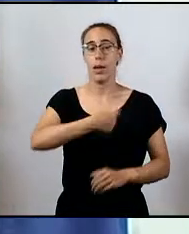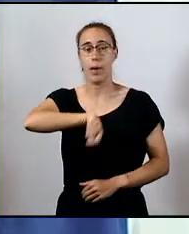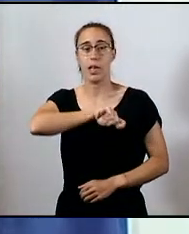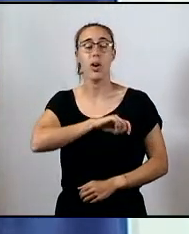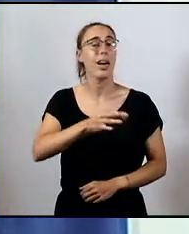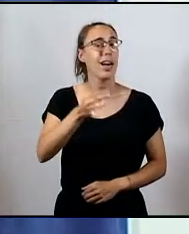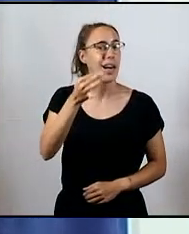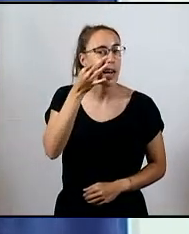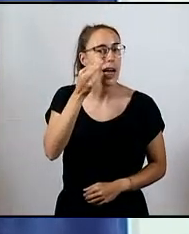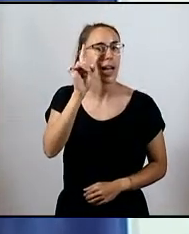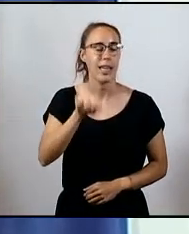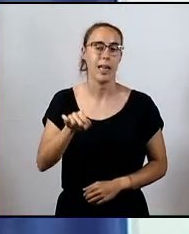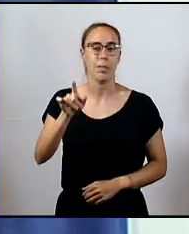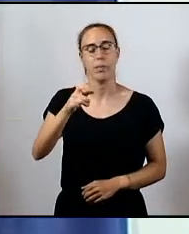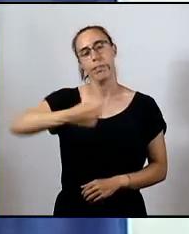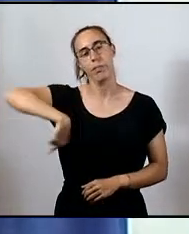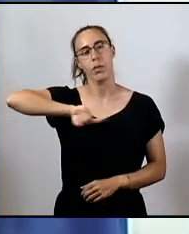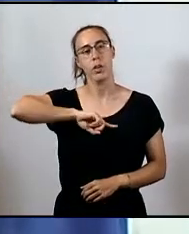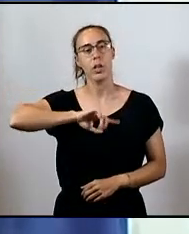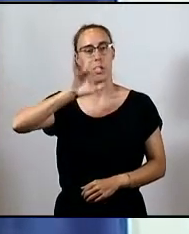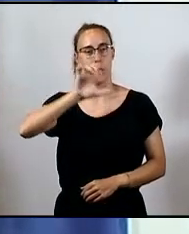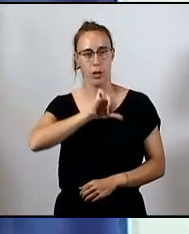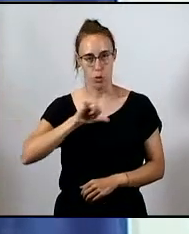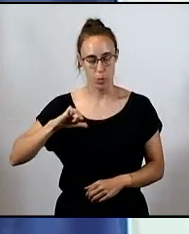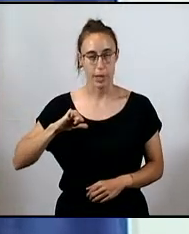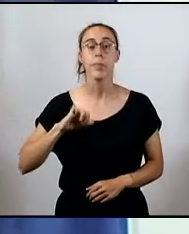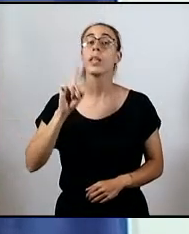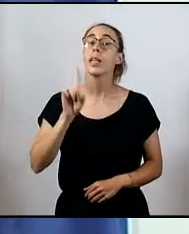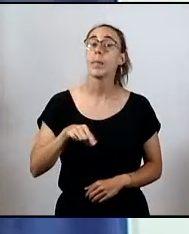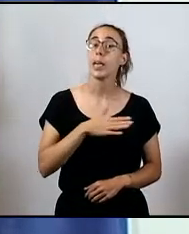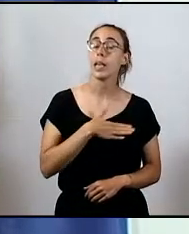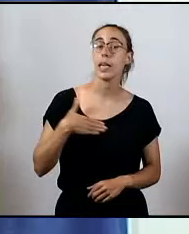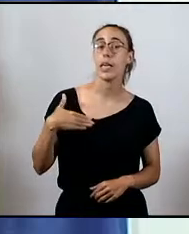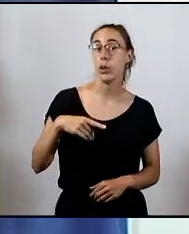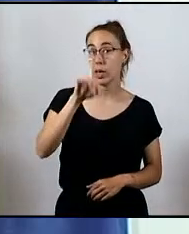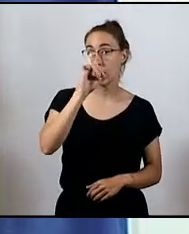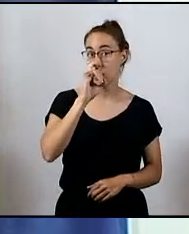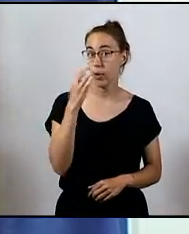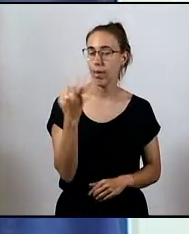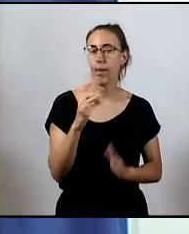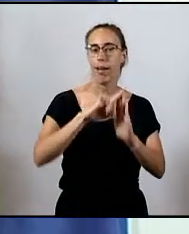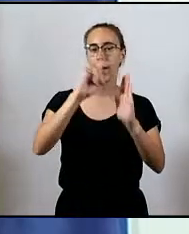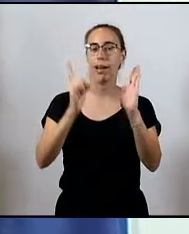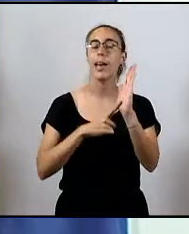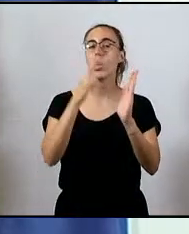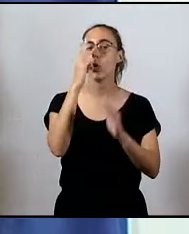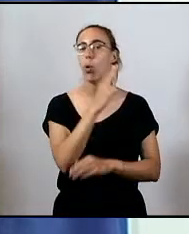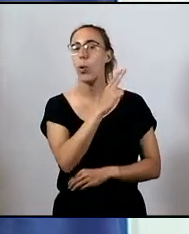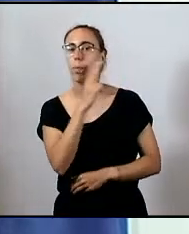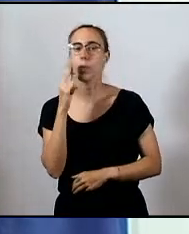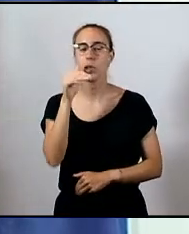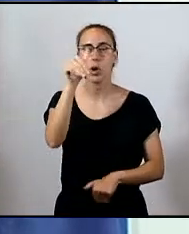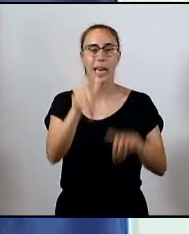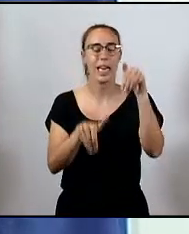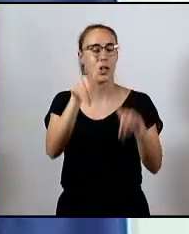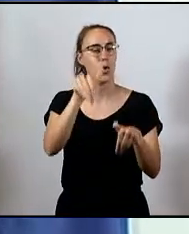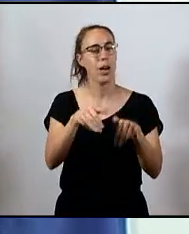también dentro de nuestro territorio. Quiero recordarles que esta ley es también un compromiso electoral de María